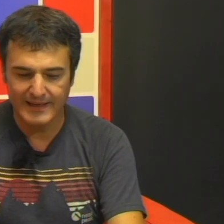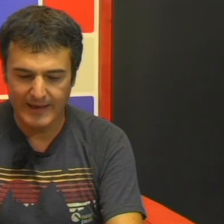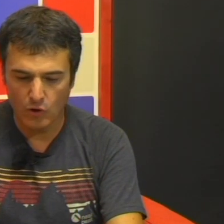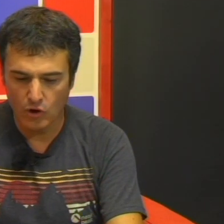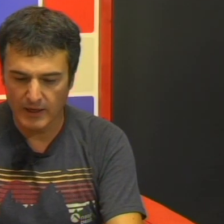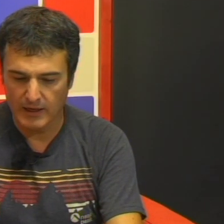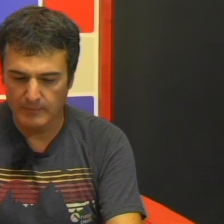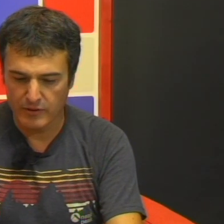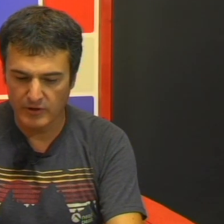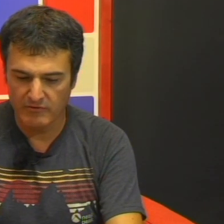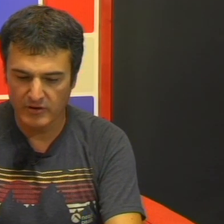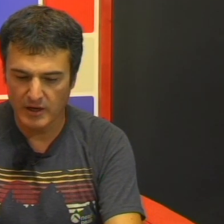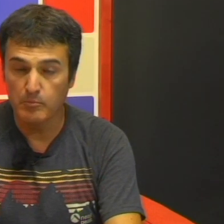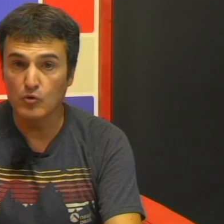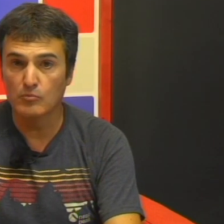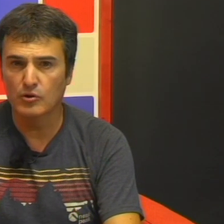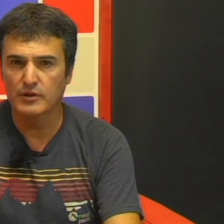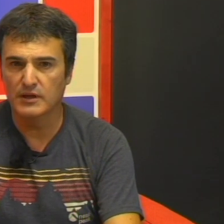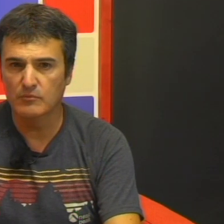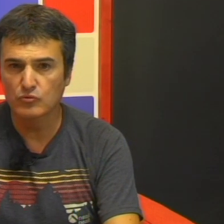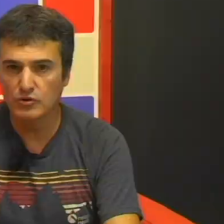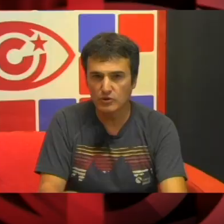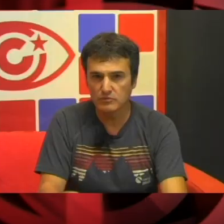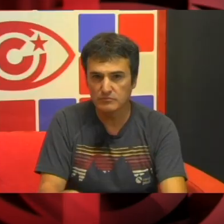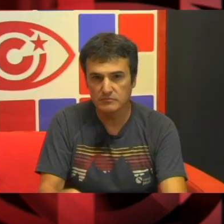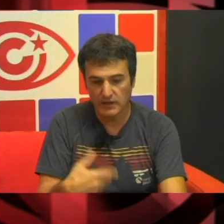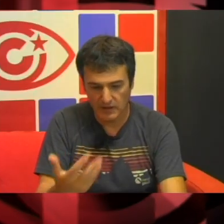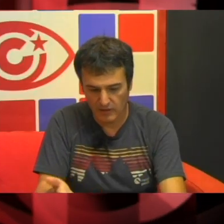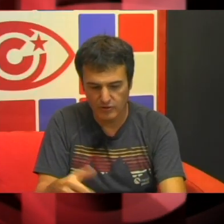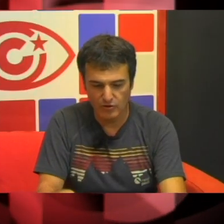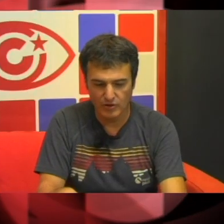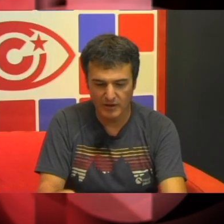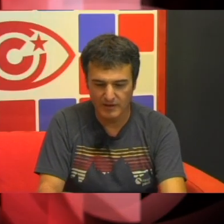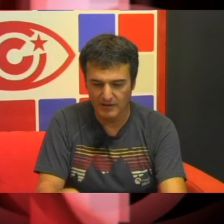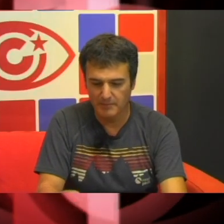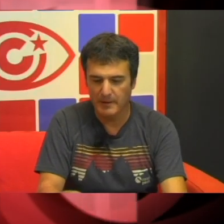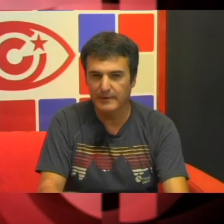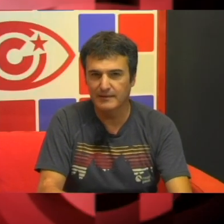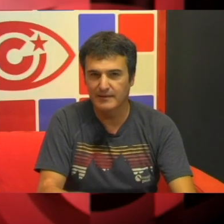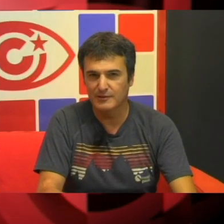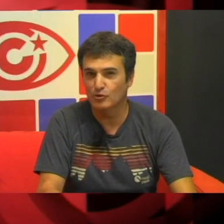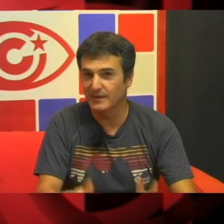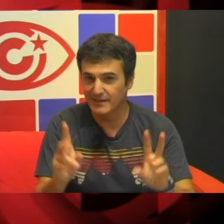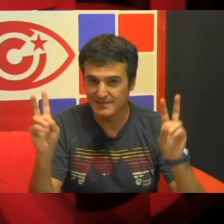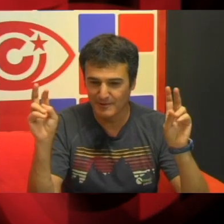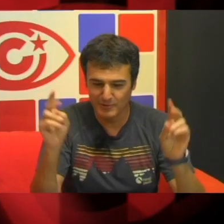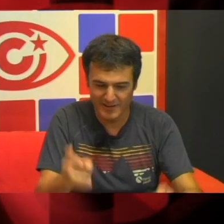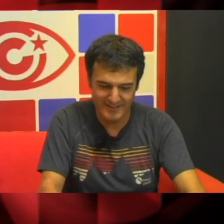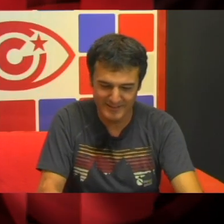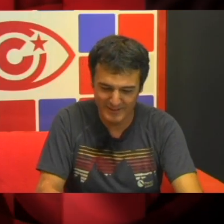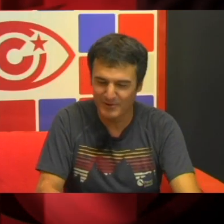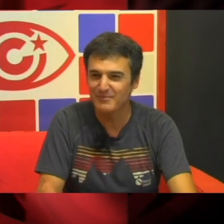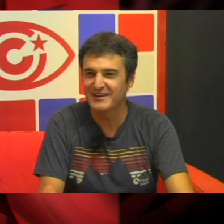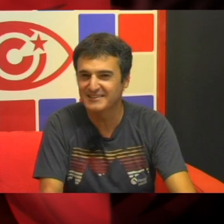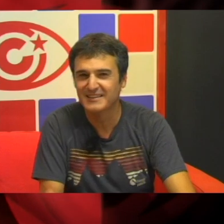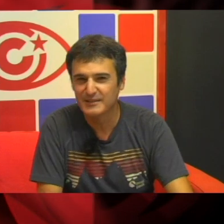también negó que la amazonía fuera del pulmón del mundo ejerció el papel de soberanista se